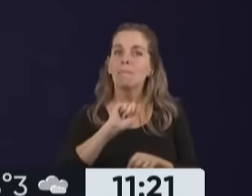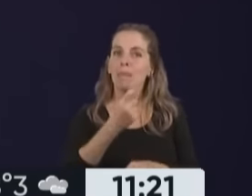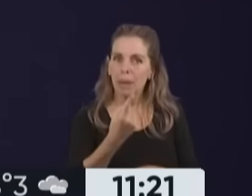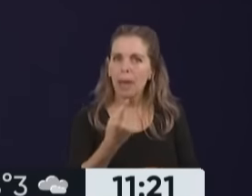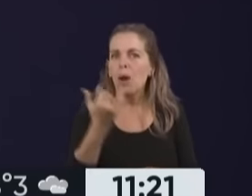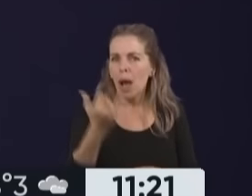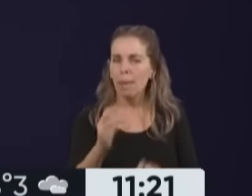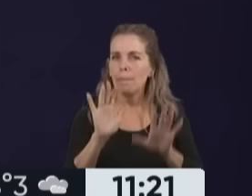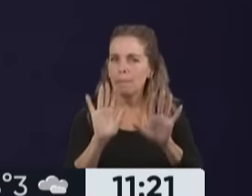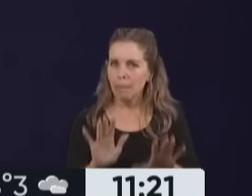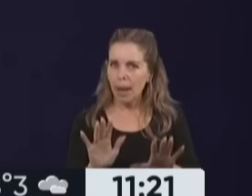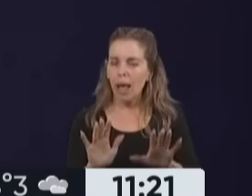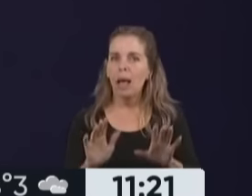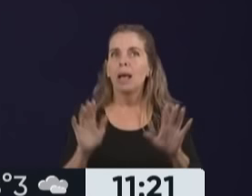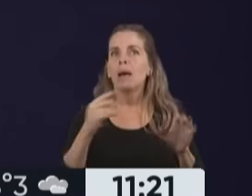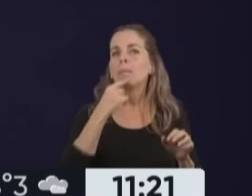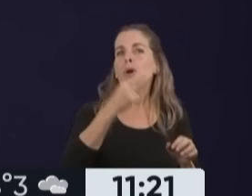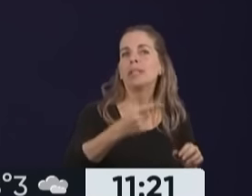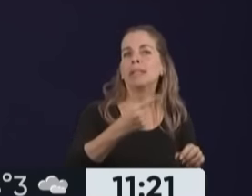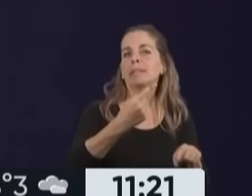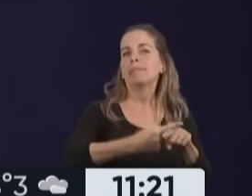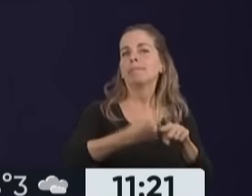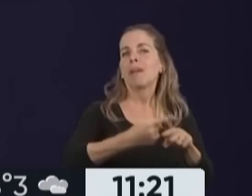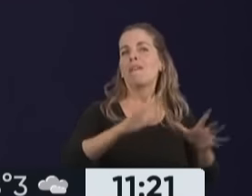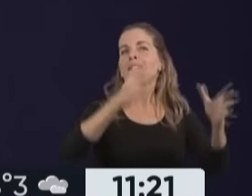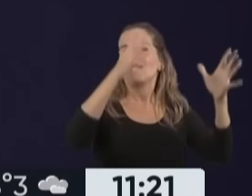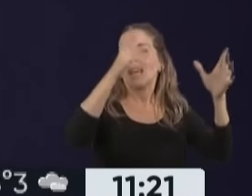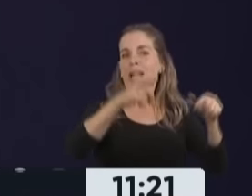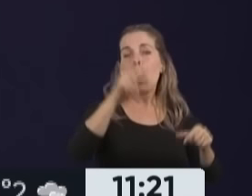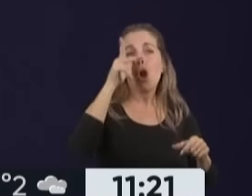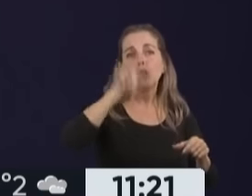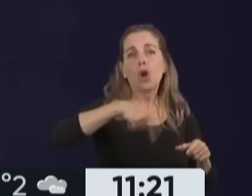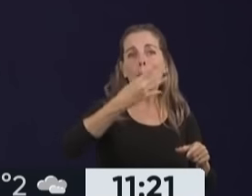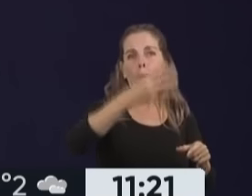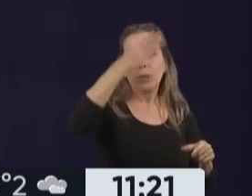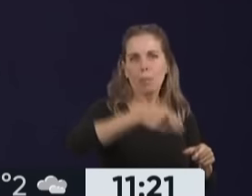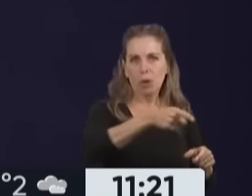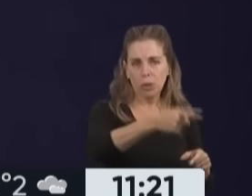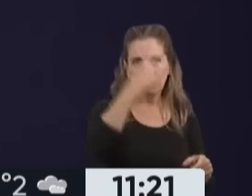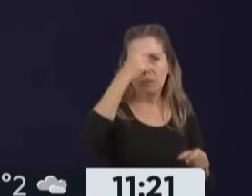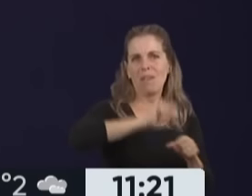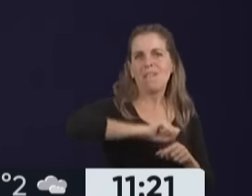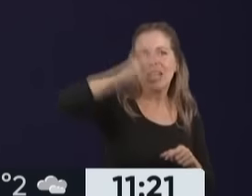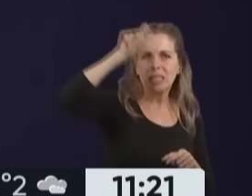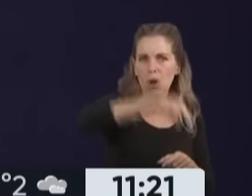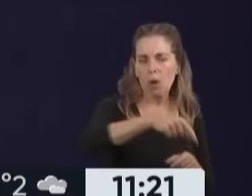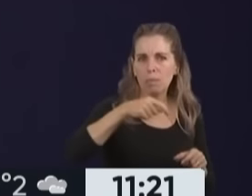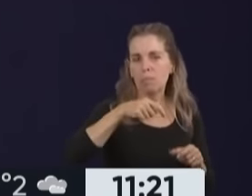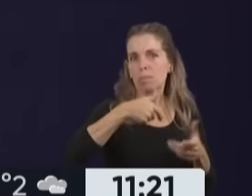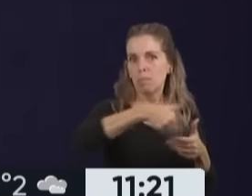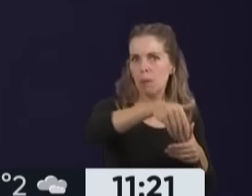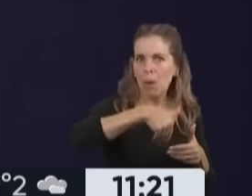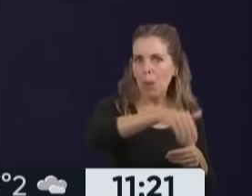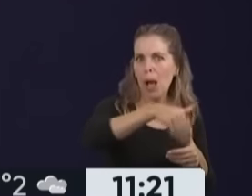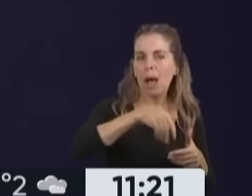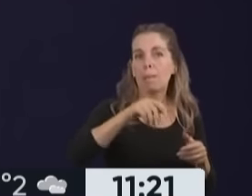gran diferencia entre festejar un 8,4% viendo por delante una hiperinflación o viendo por delante un esquema inflacionario